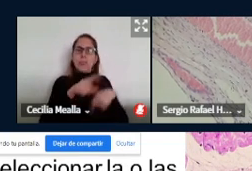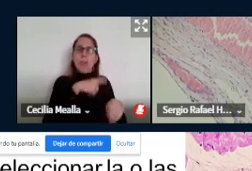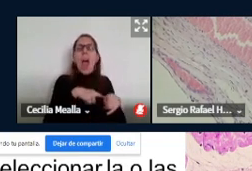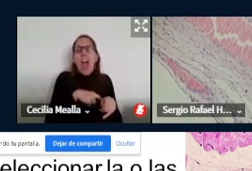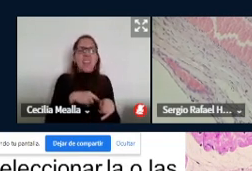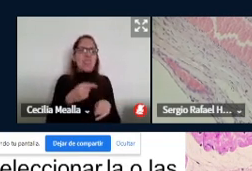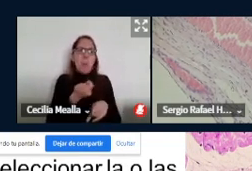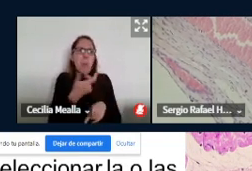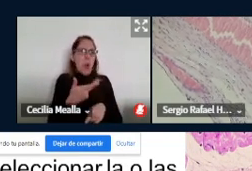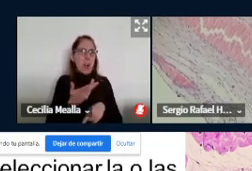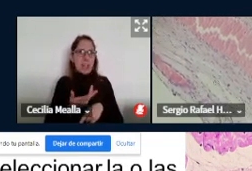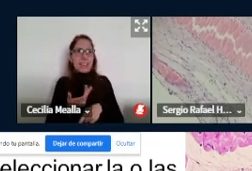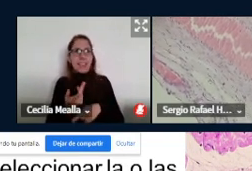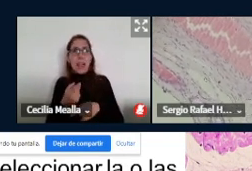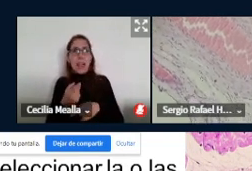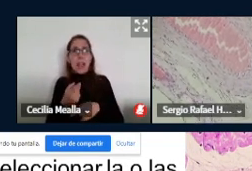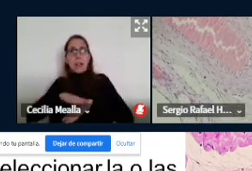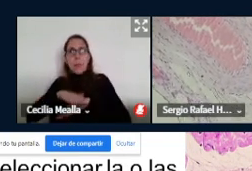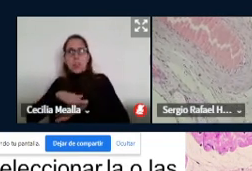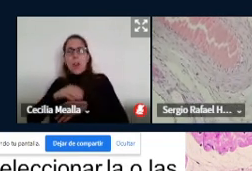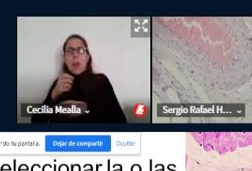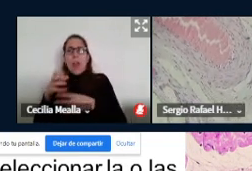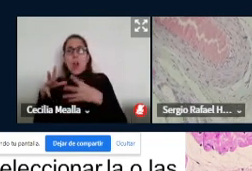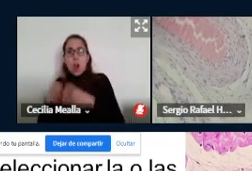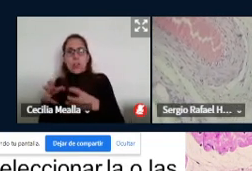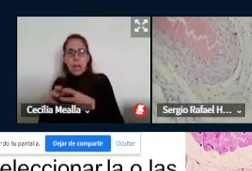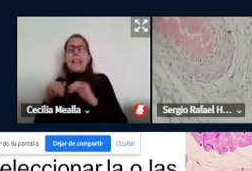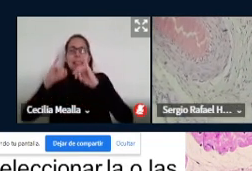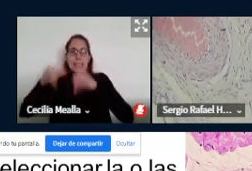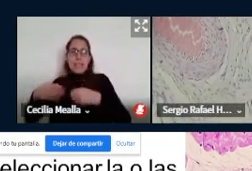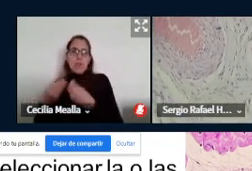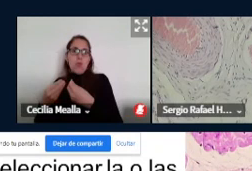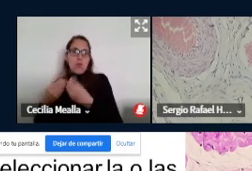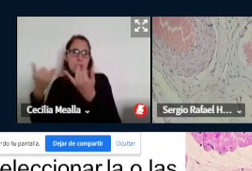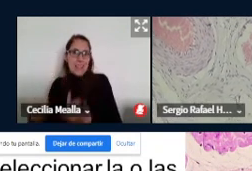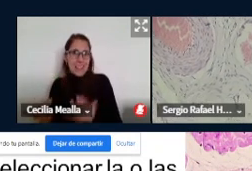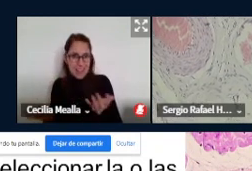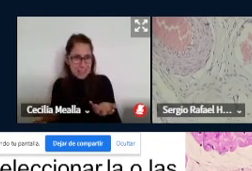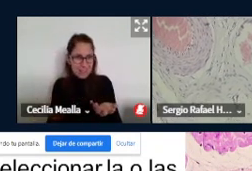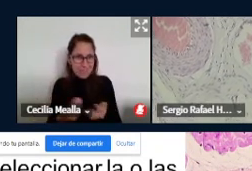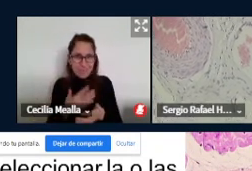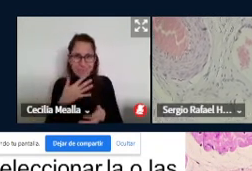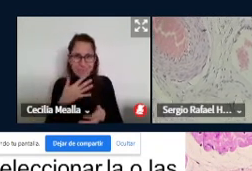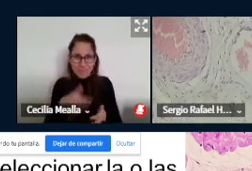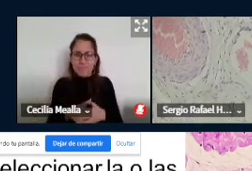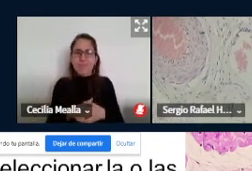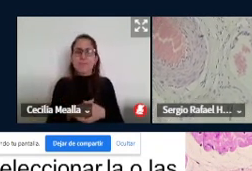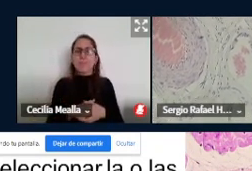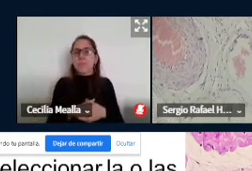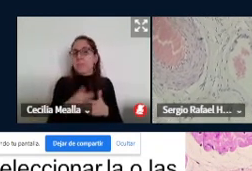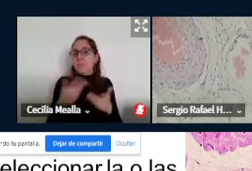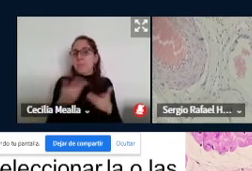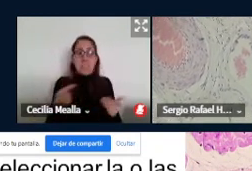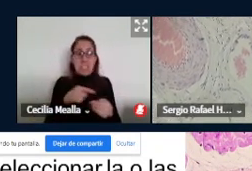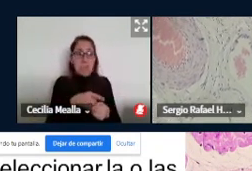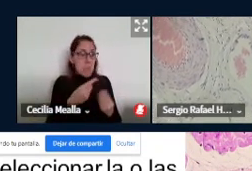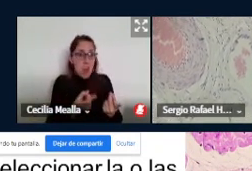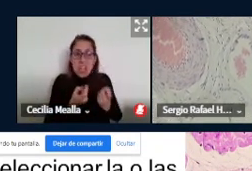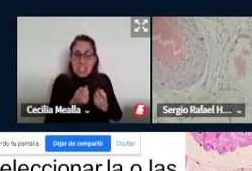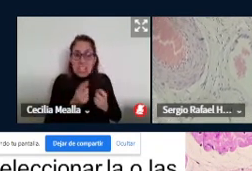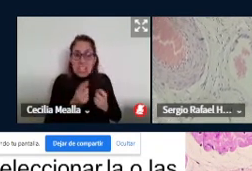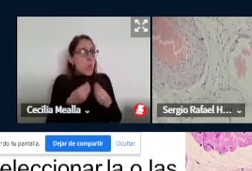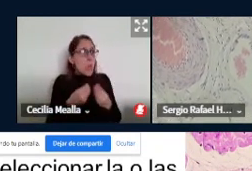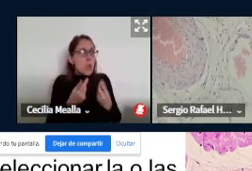contracción. Entonces, esta función no, o sea, la función que tienen, no deberían por qué tener